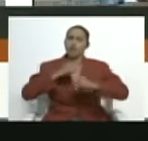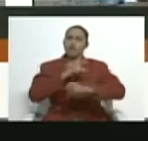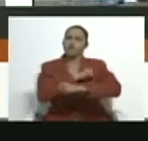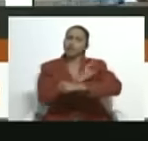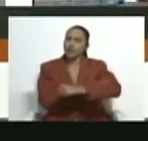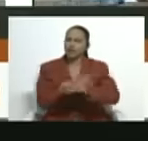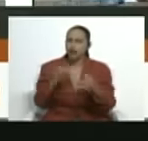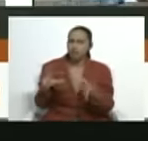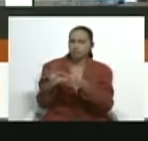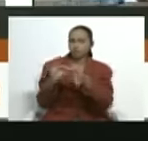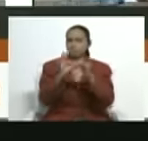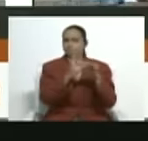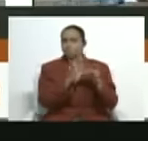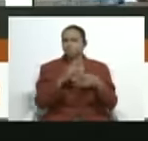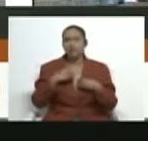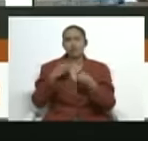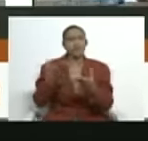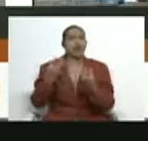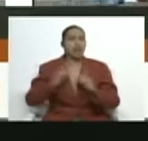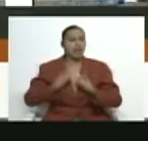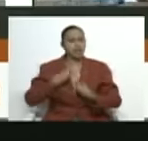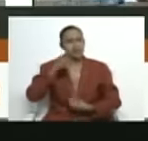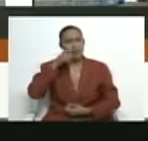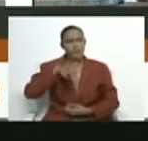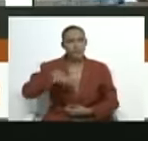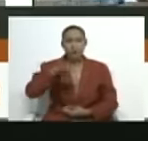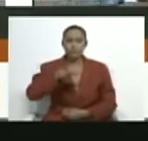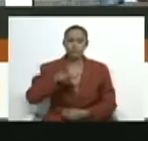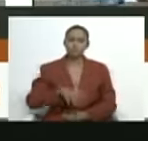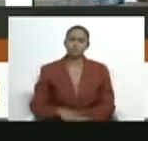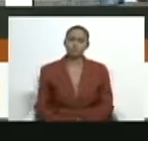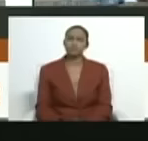vida, en beneficio de la integración de nuestras naciones.